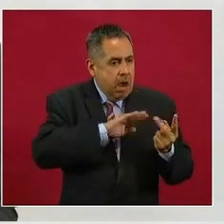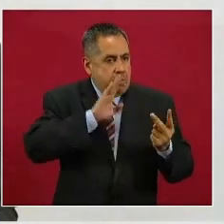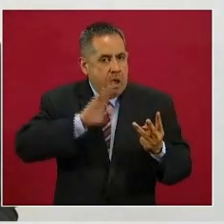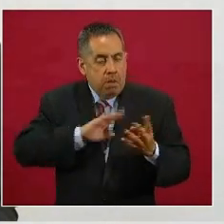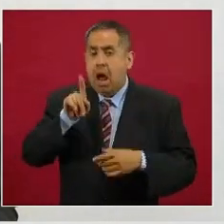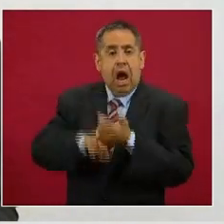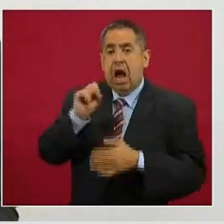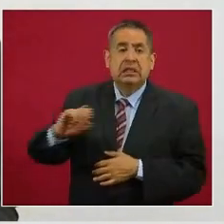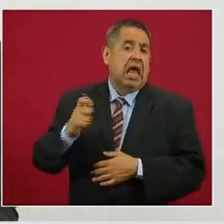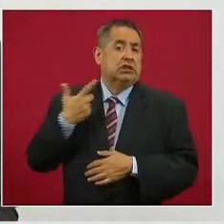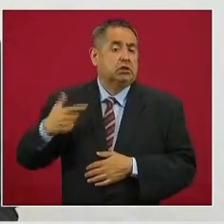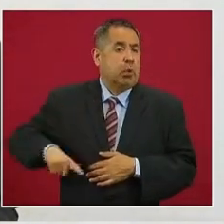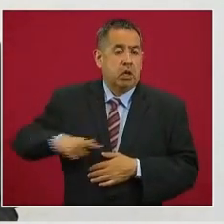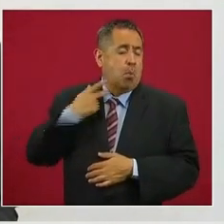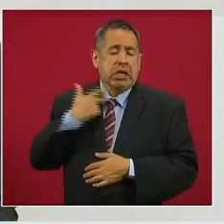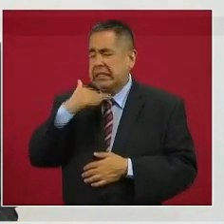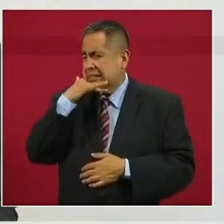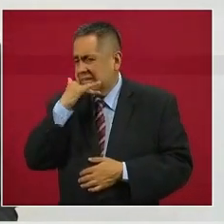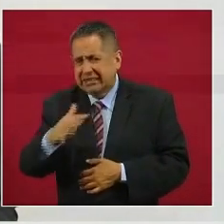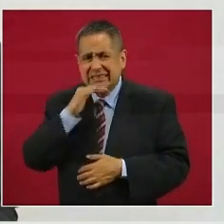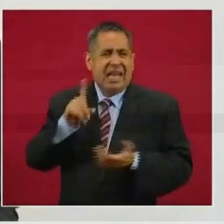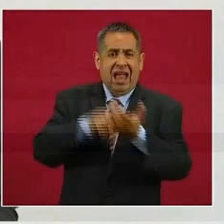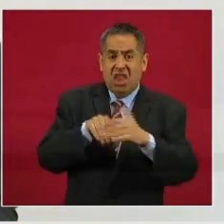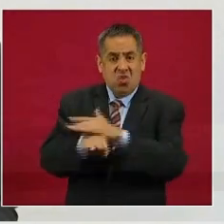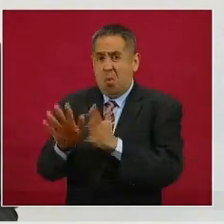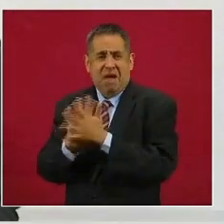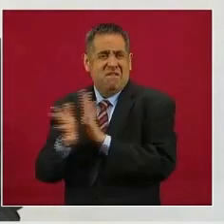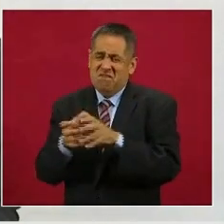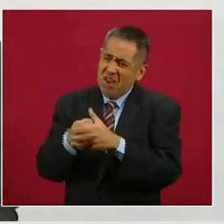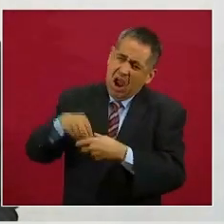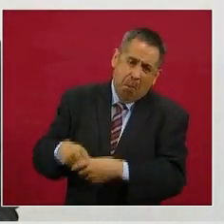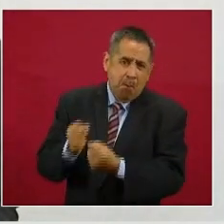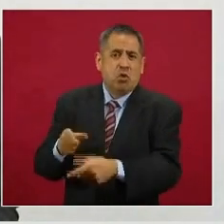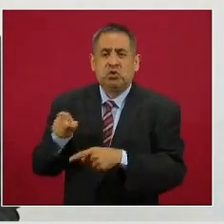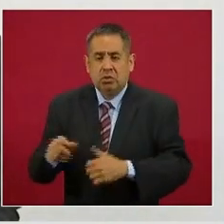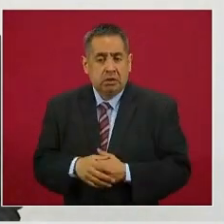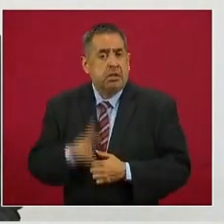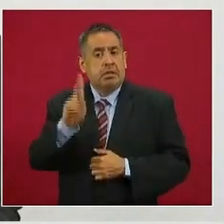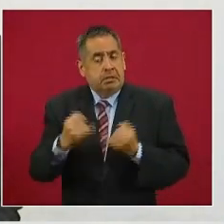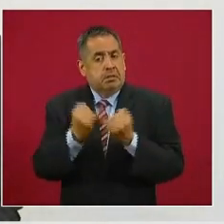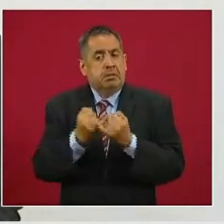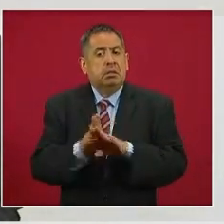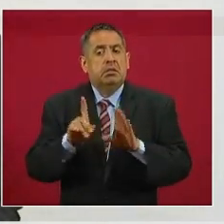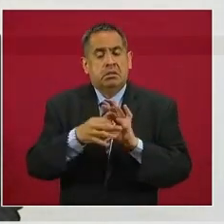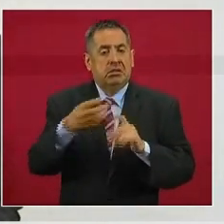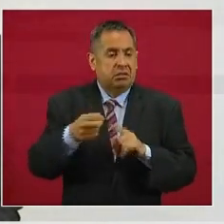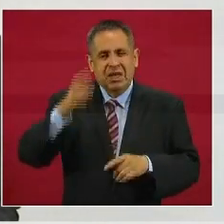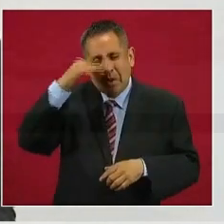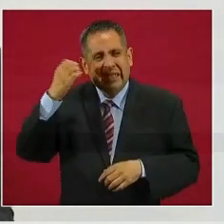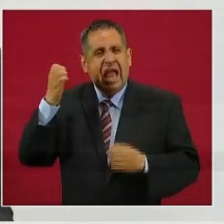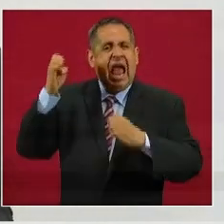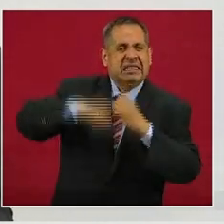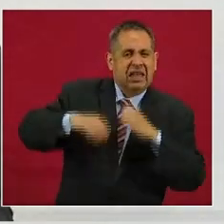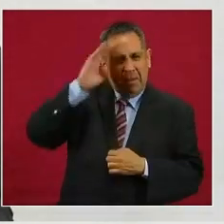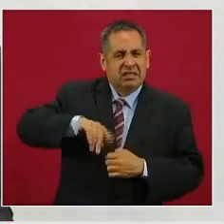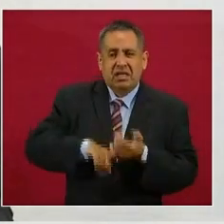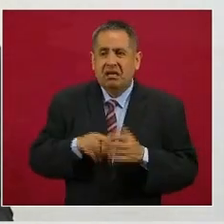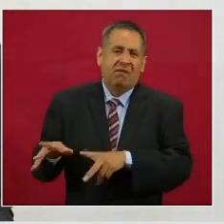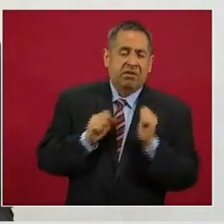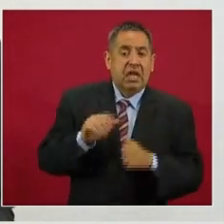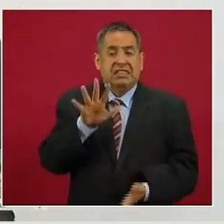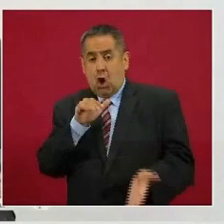conducta y una política de gobierno de una administración profundamente infiltrada por la delincuencia y por la corrupción. Igualmente se organizó la estafa maestra que sustrajo